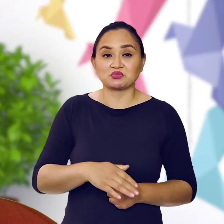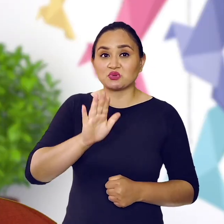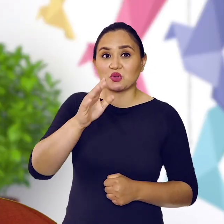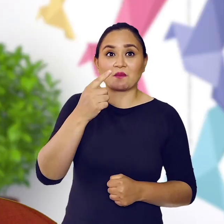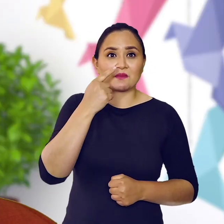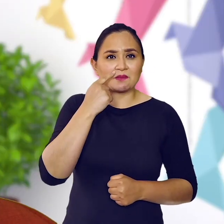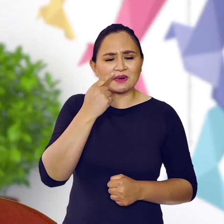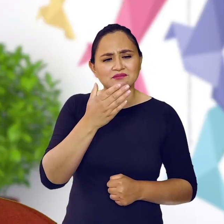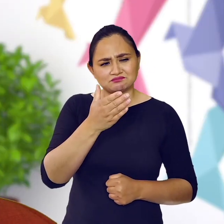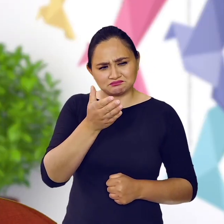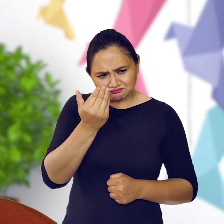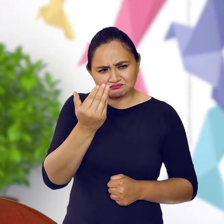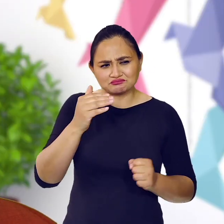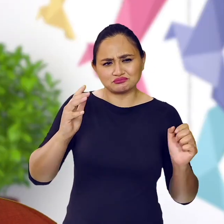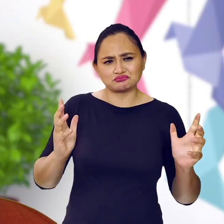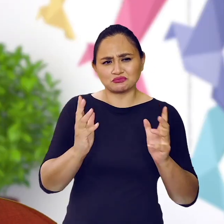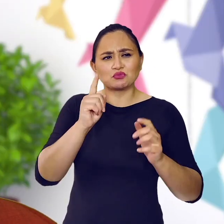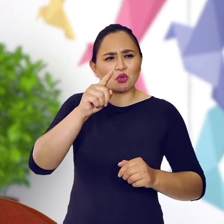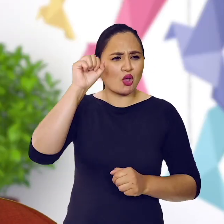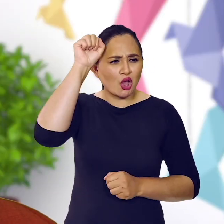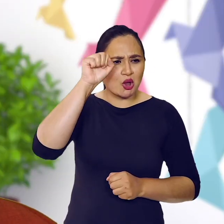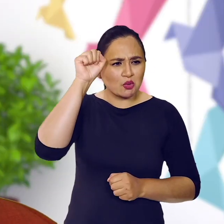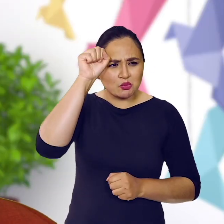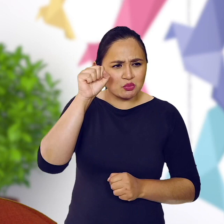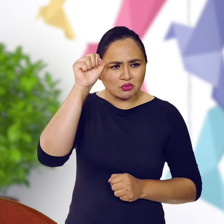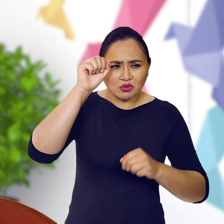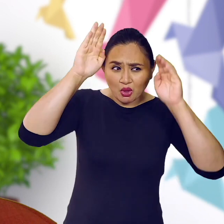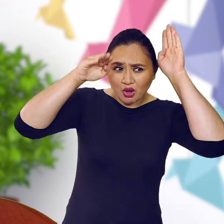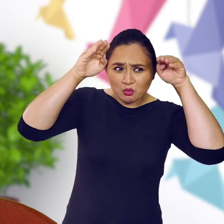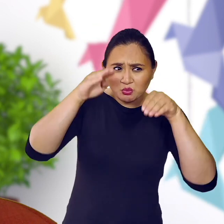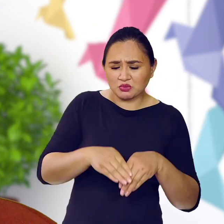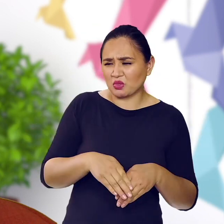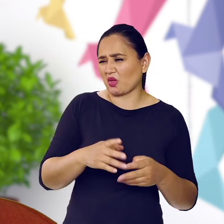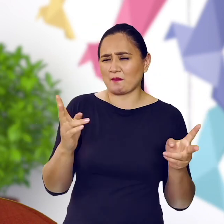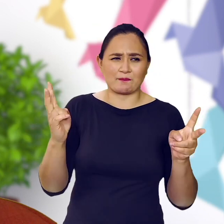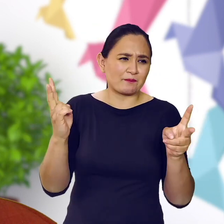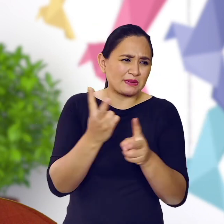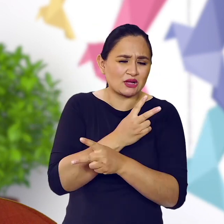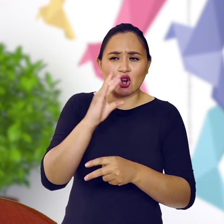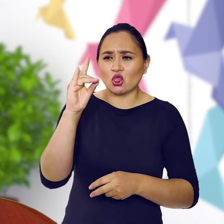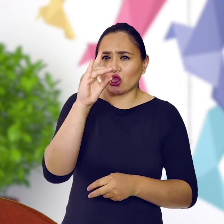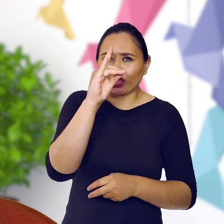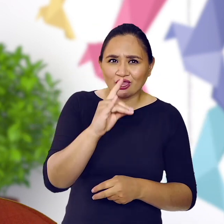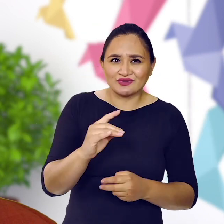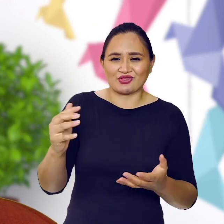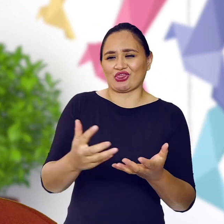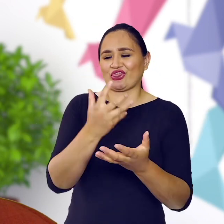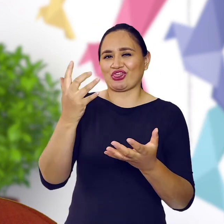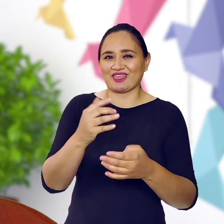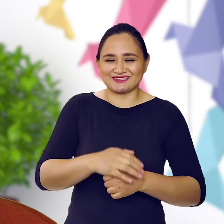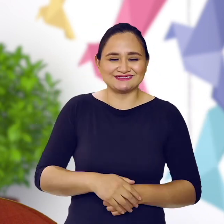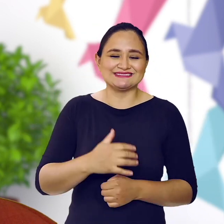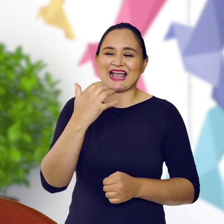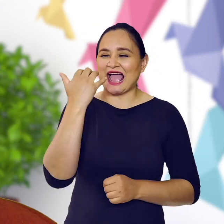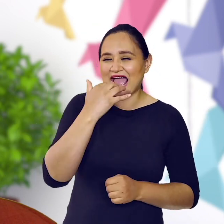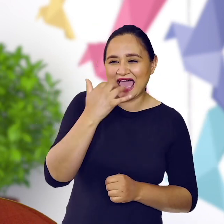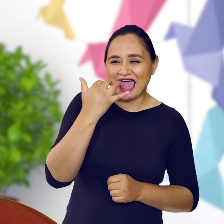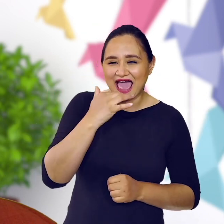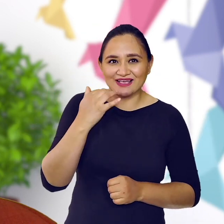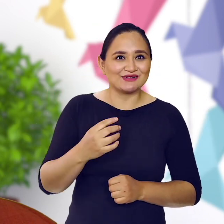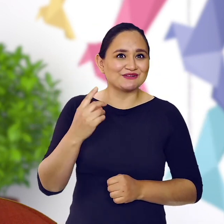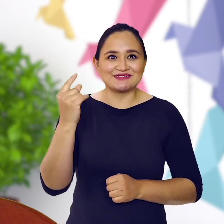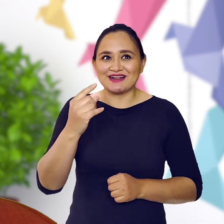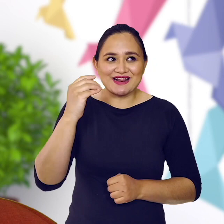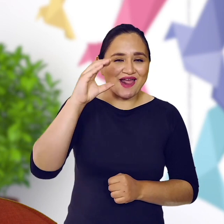Su papá lo animaba diciéndole que un burro aburrido es peor que un perro emperrado. Y esto le causaba tanta gracia que